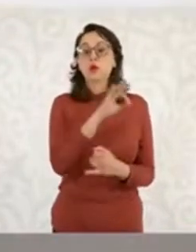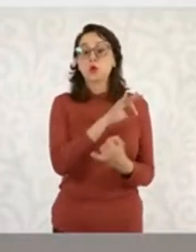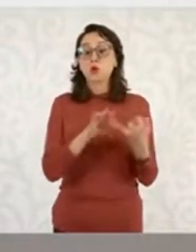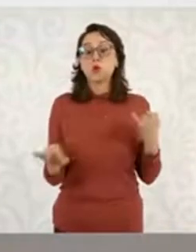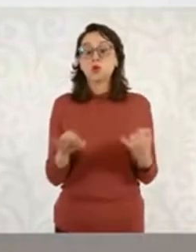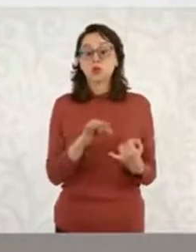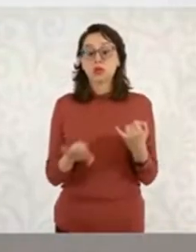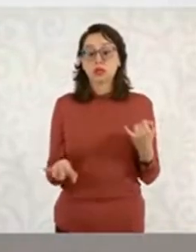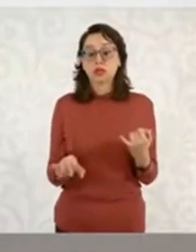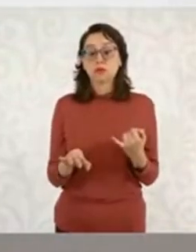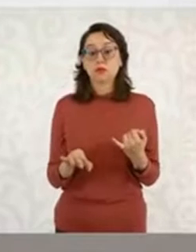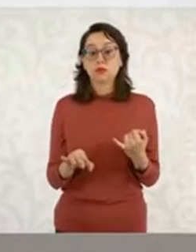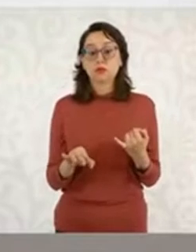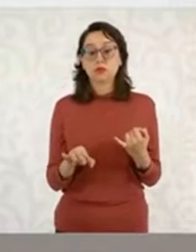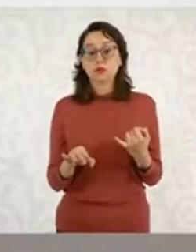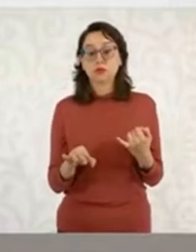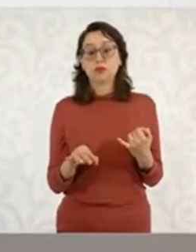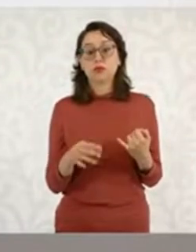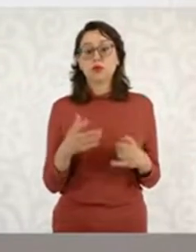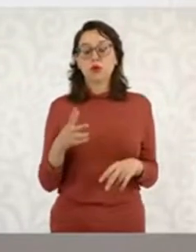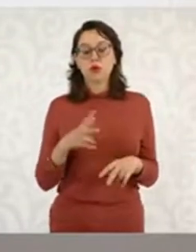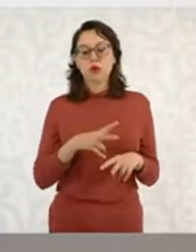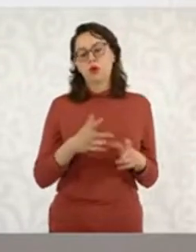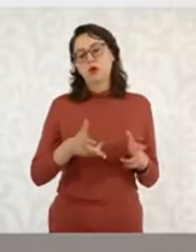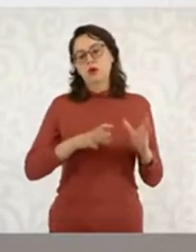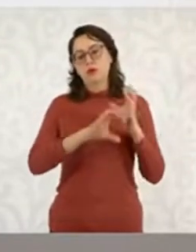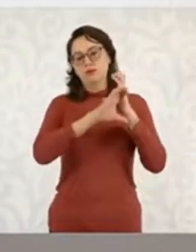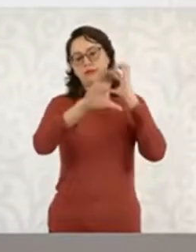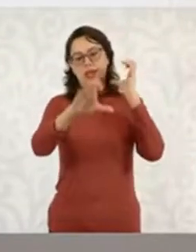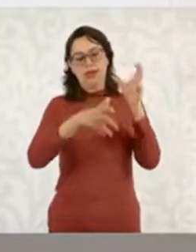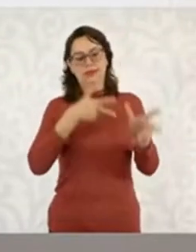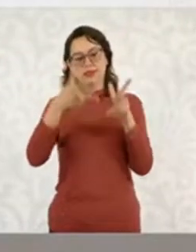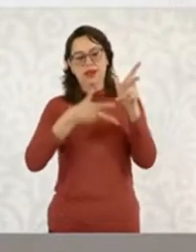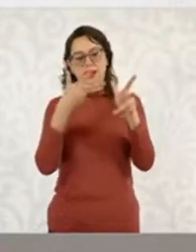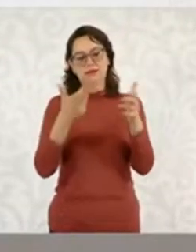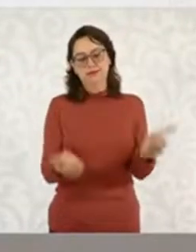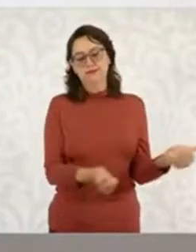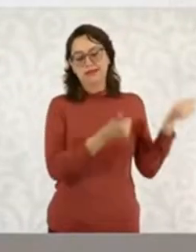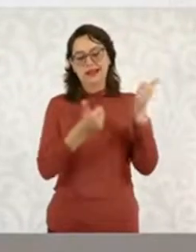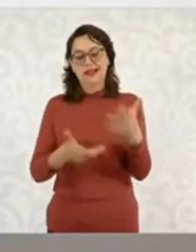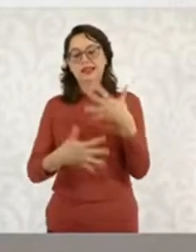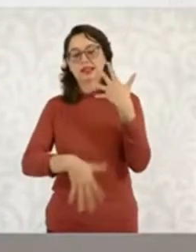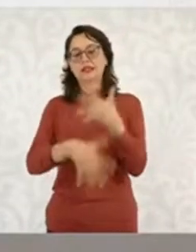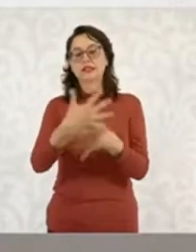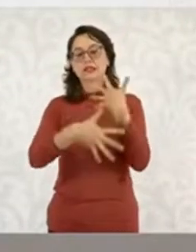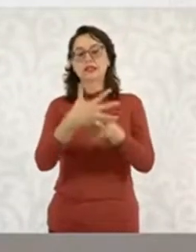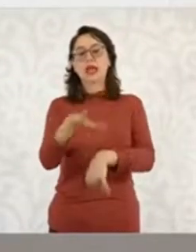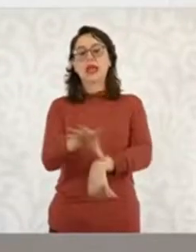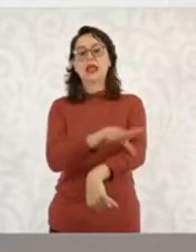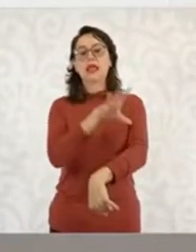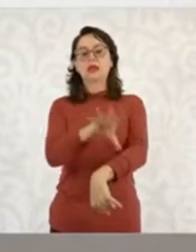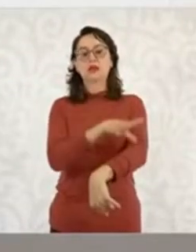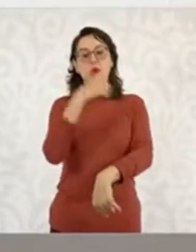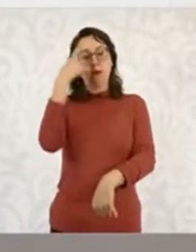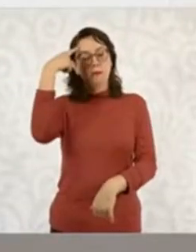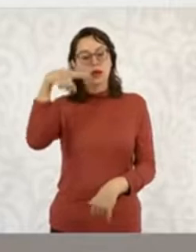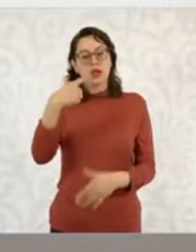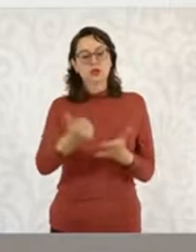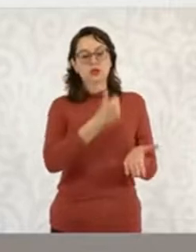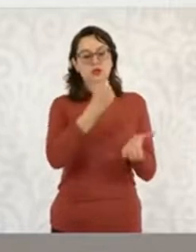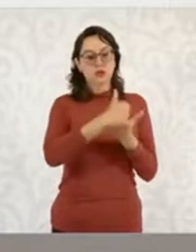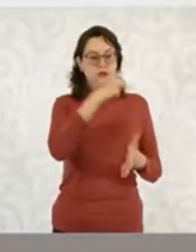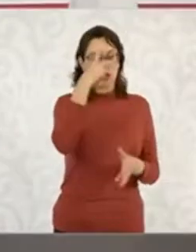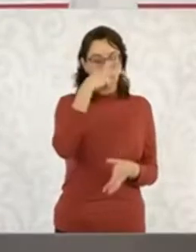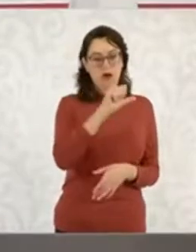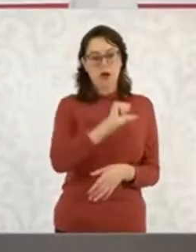licitación, esta primera licitación de flota de trenes, que son los primeros 15 trenes eléctricos que se adquieren para el servicio Ciudad de México a